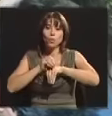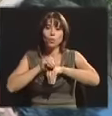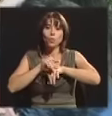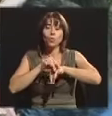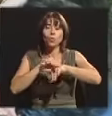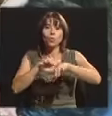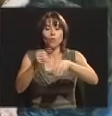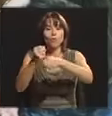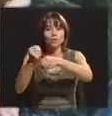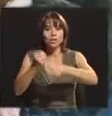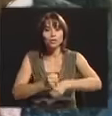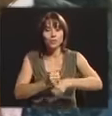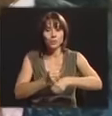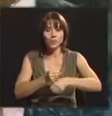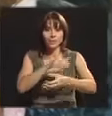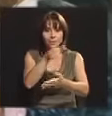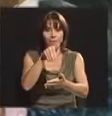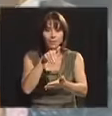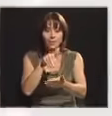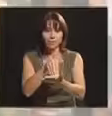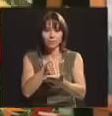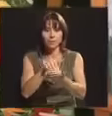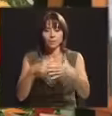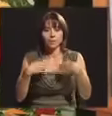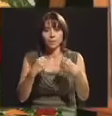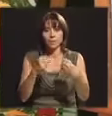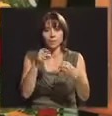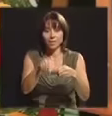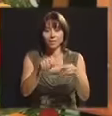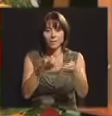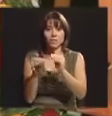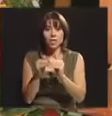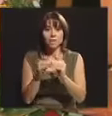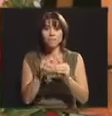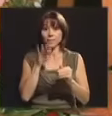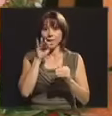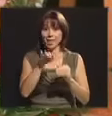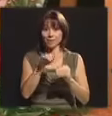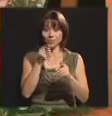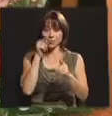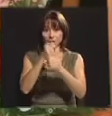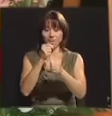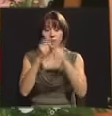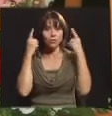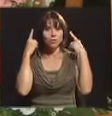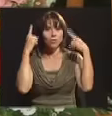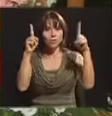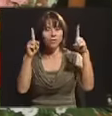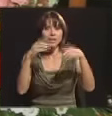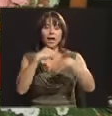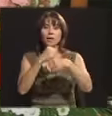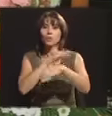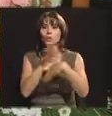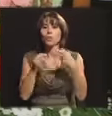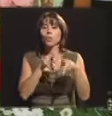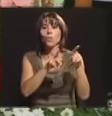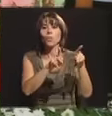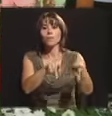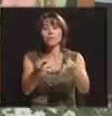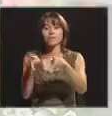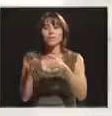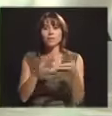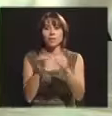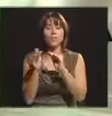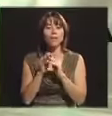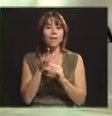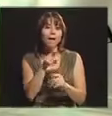la mayoría de centros de salud de esta comunidad estos logros y su incondicional ayuda la han hecho acreedora del aprecio de la